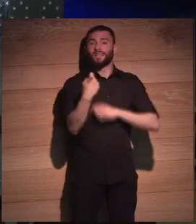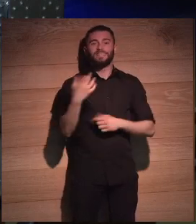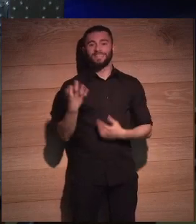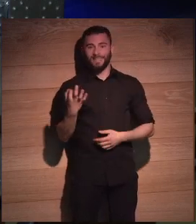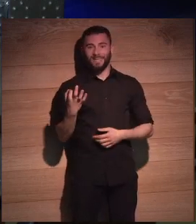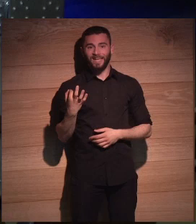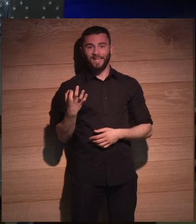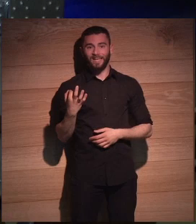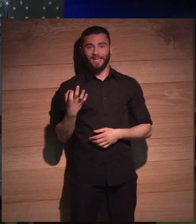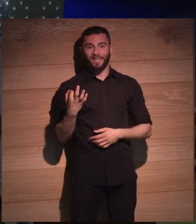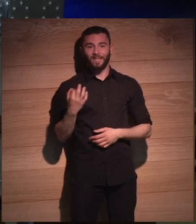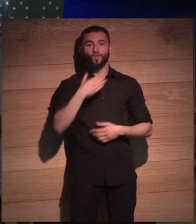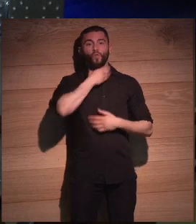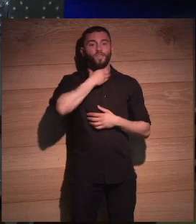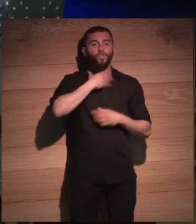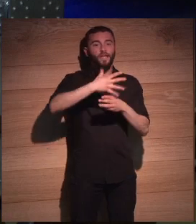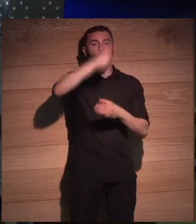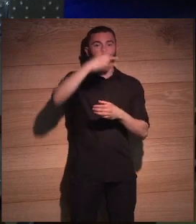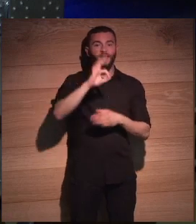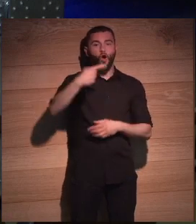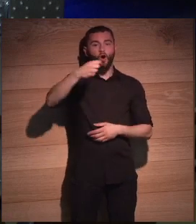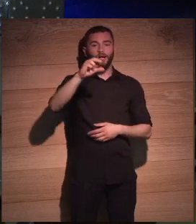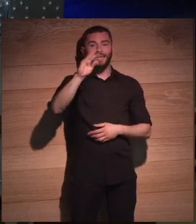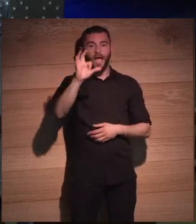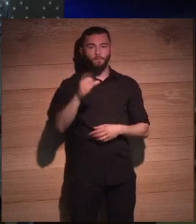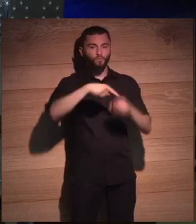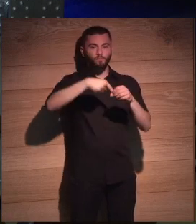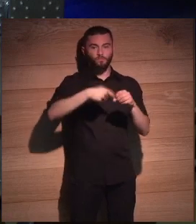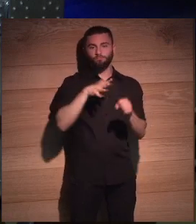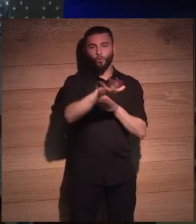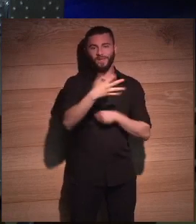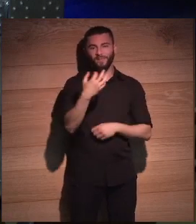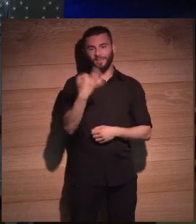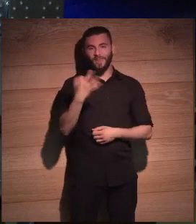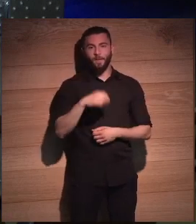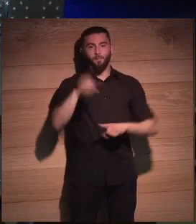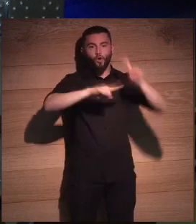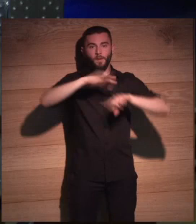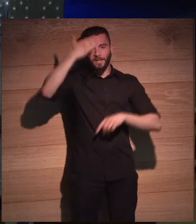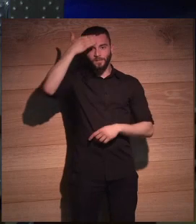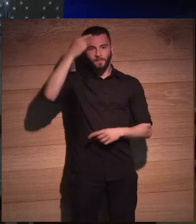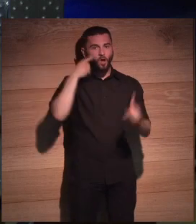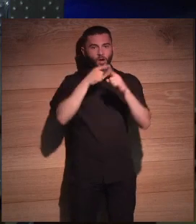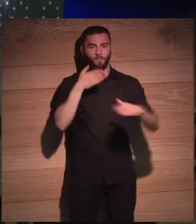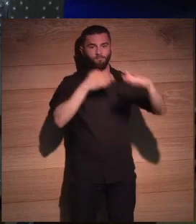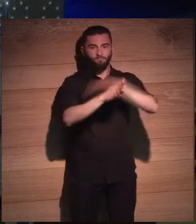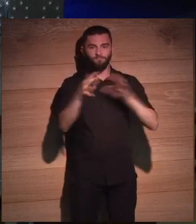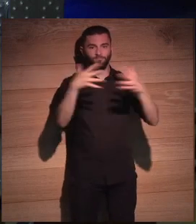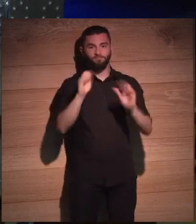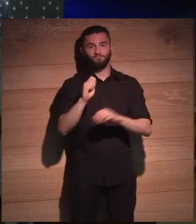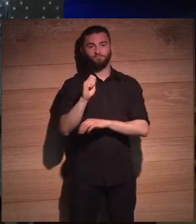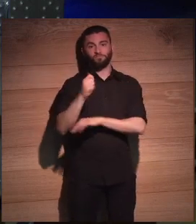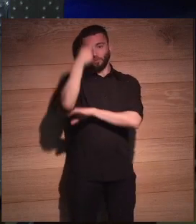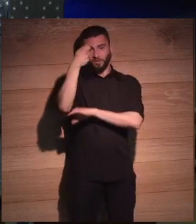los cuellos de botella o los gaps, los huecos que hay que cubrir, los problemas principales en conseguir un acceso mejor a Internet